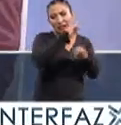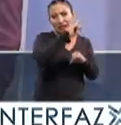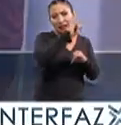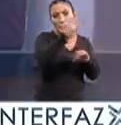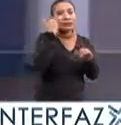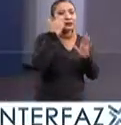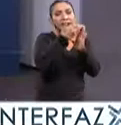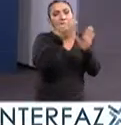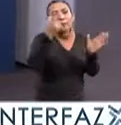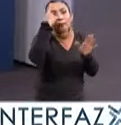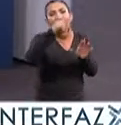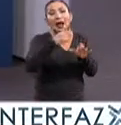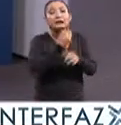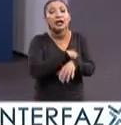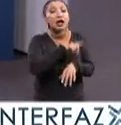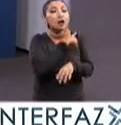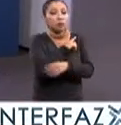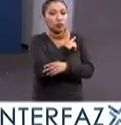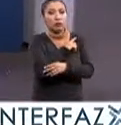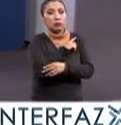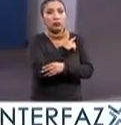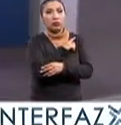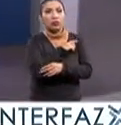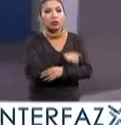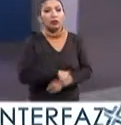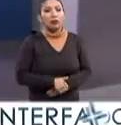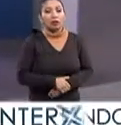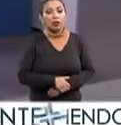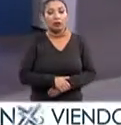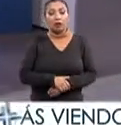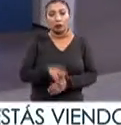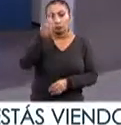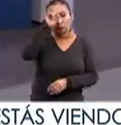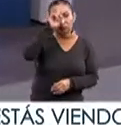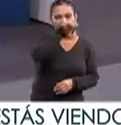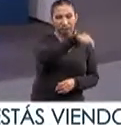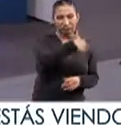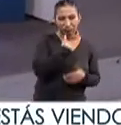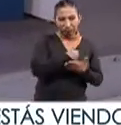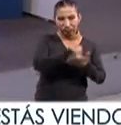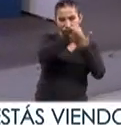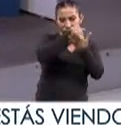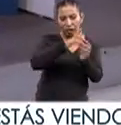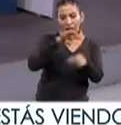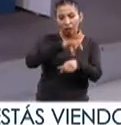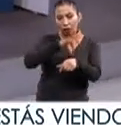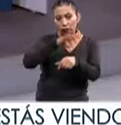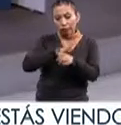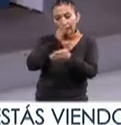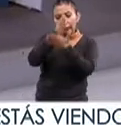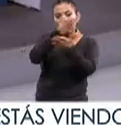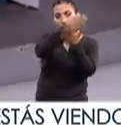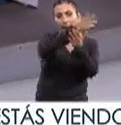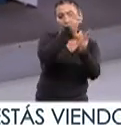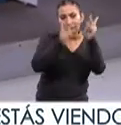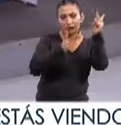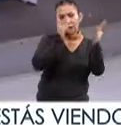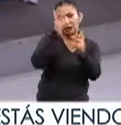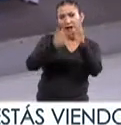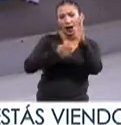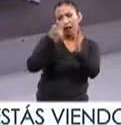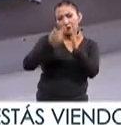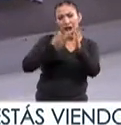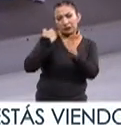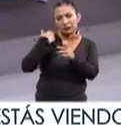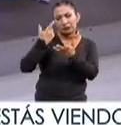las jornadas por la salud. Los orientadores, la parte médica visita algunas